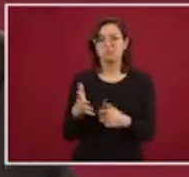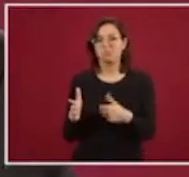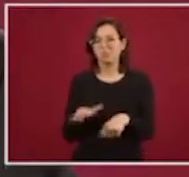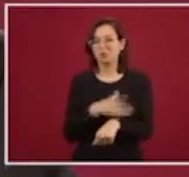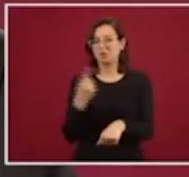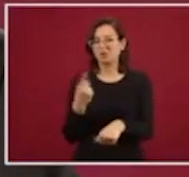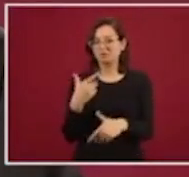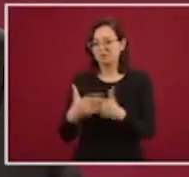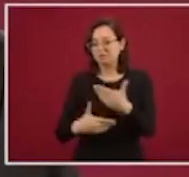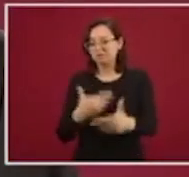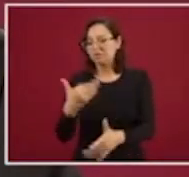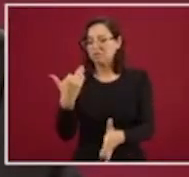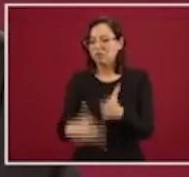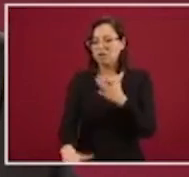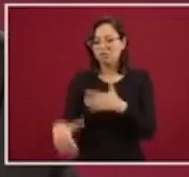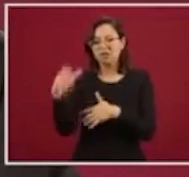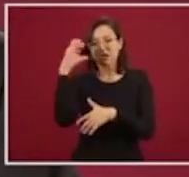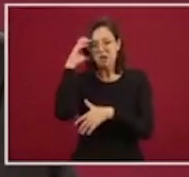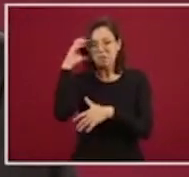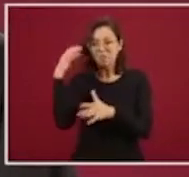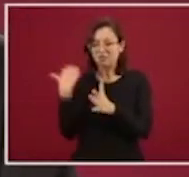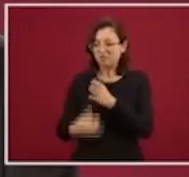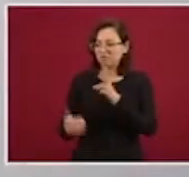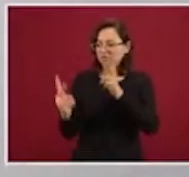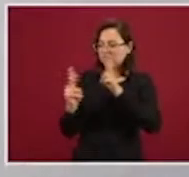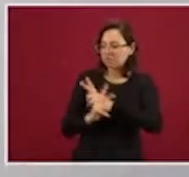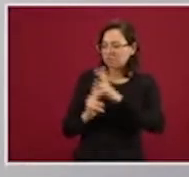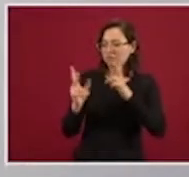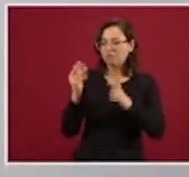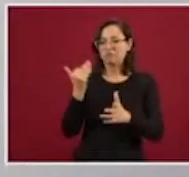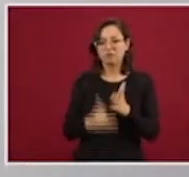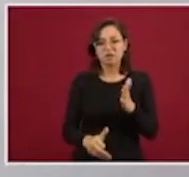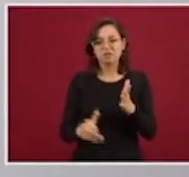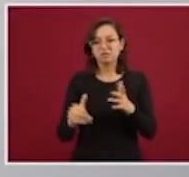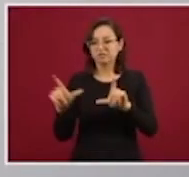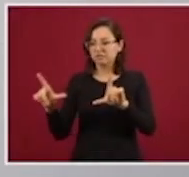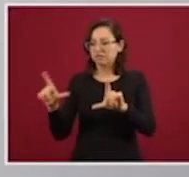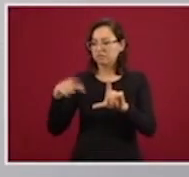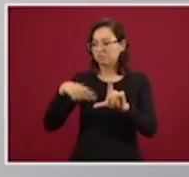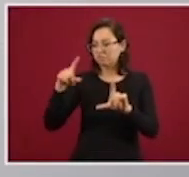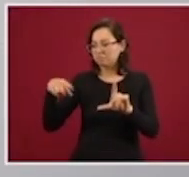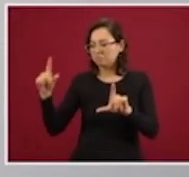falta de camas, de ventiladores, de monitores,